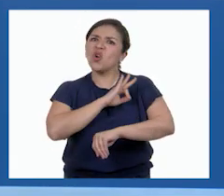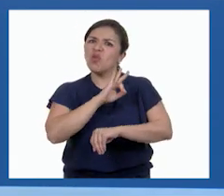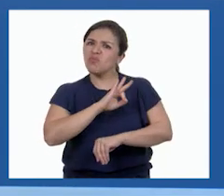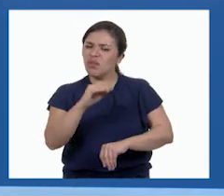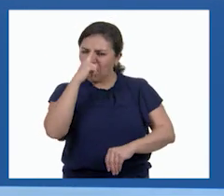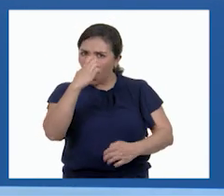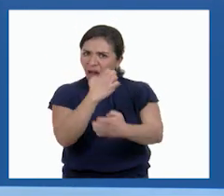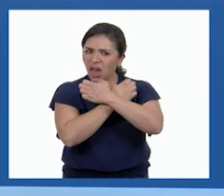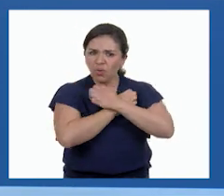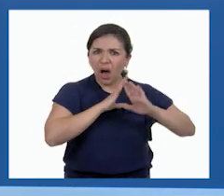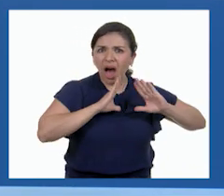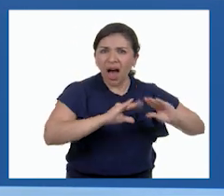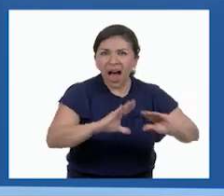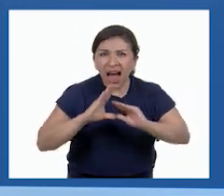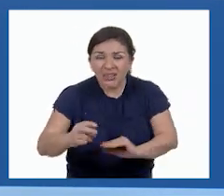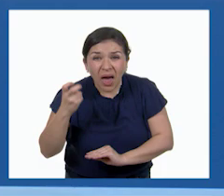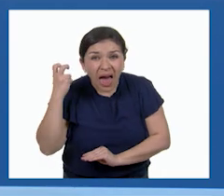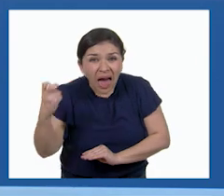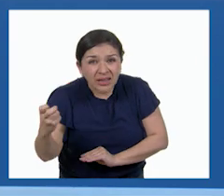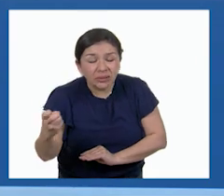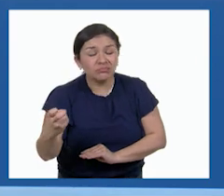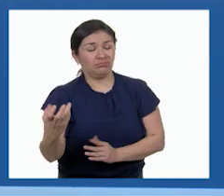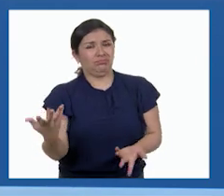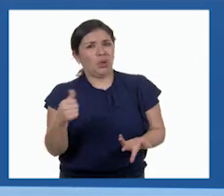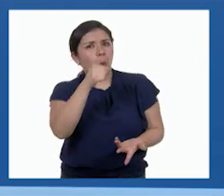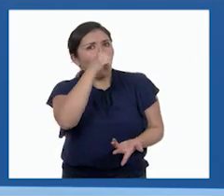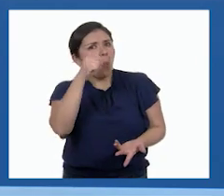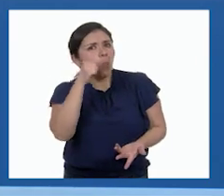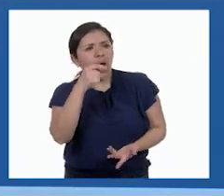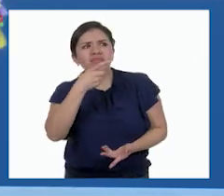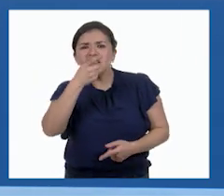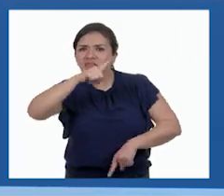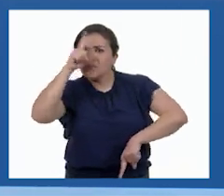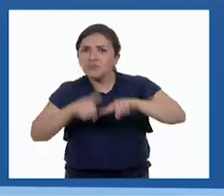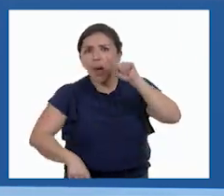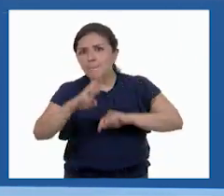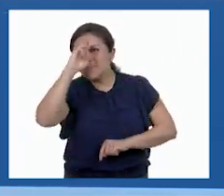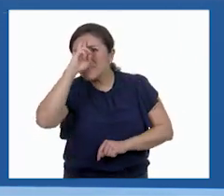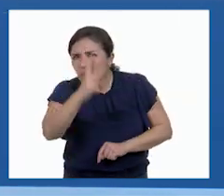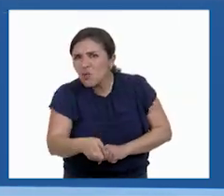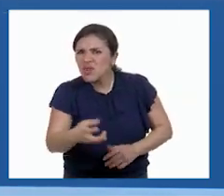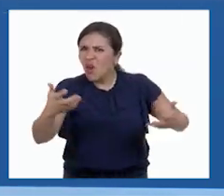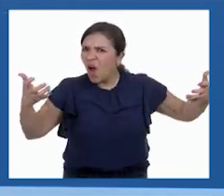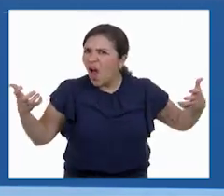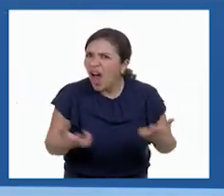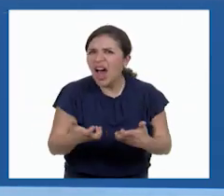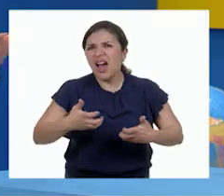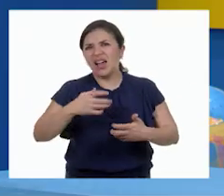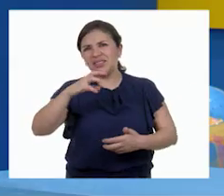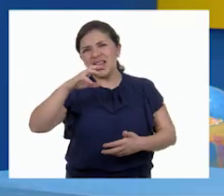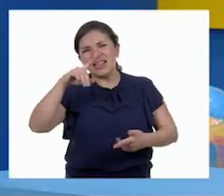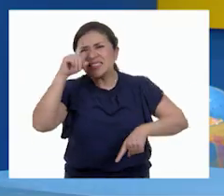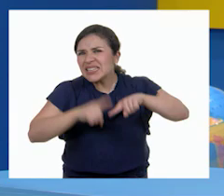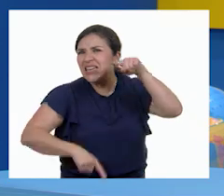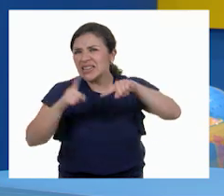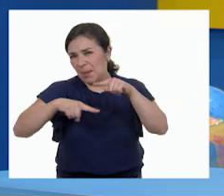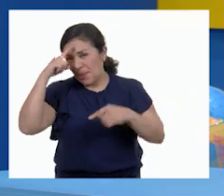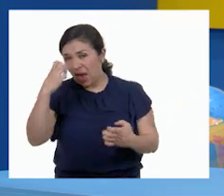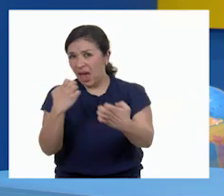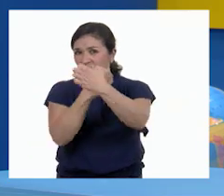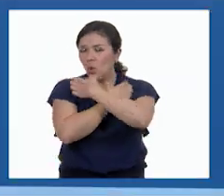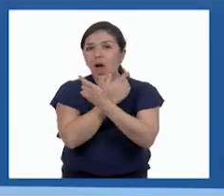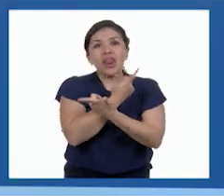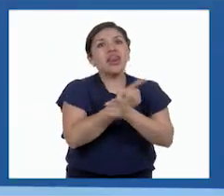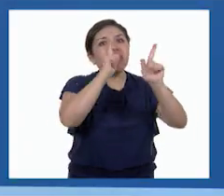la educación. Pero si Juárez y los liberales hicieron hasta lo imposible por establecer la